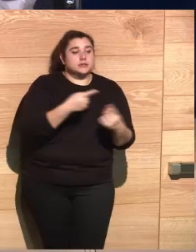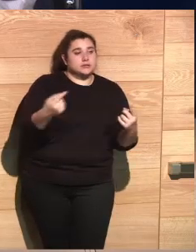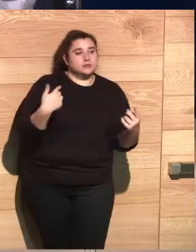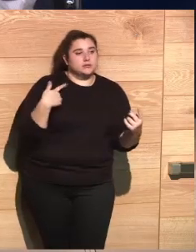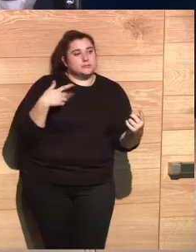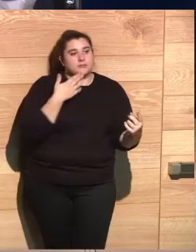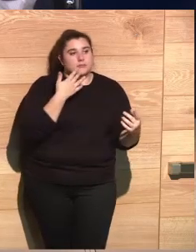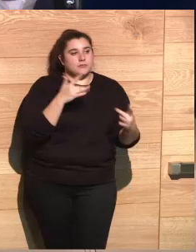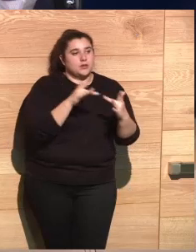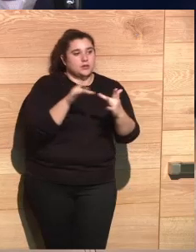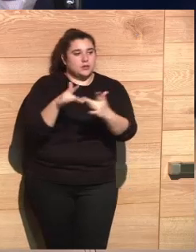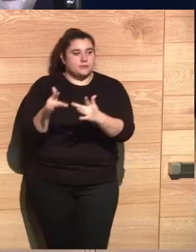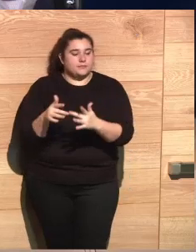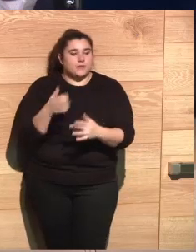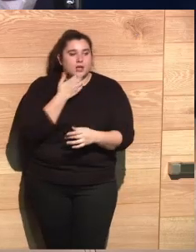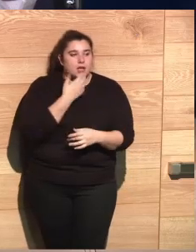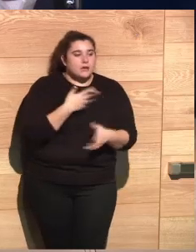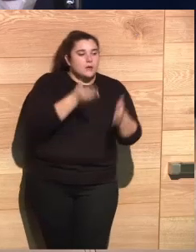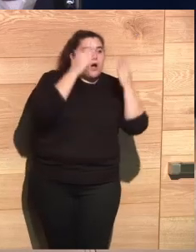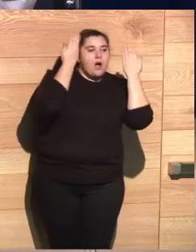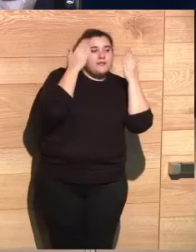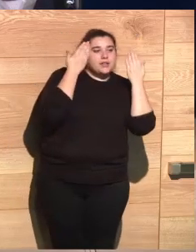¿no? Facebook compró Oculus, ¿no?